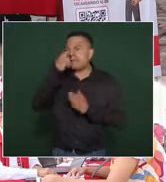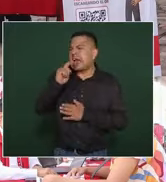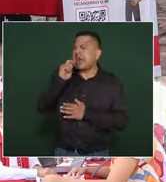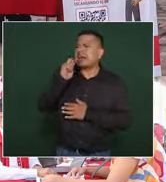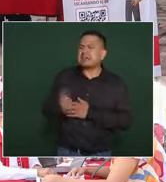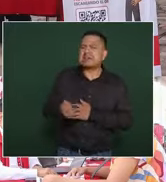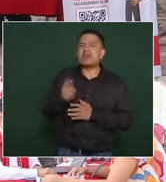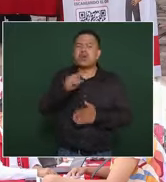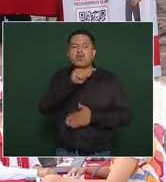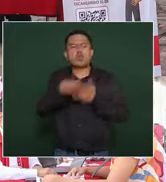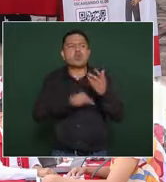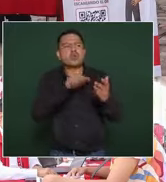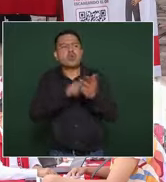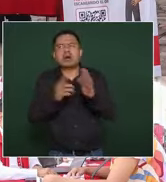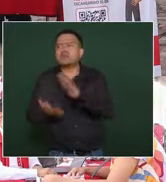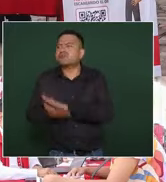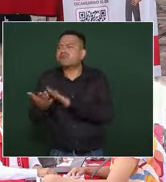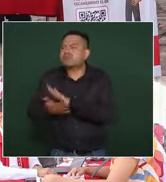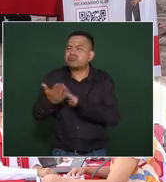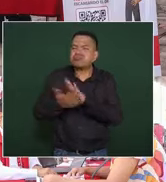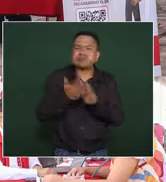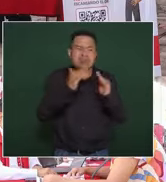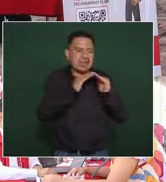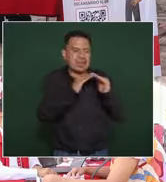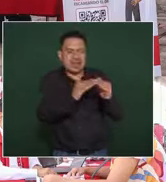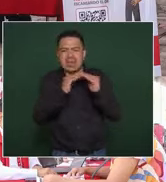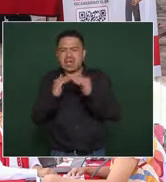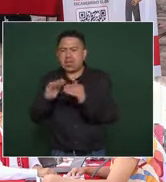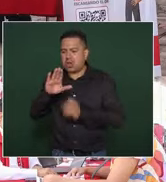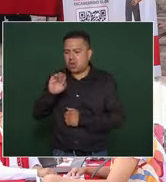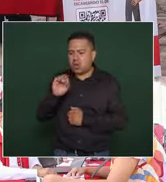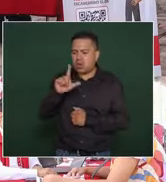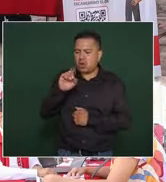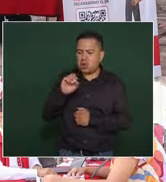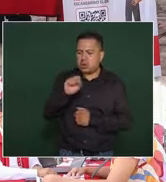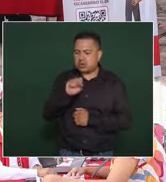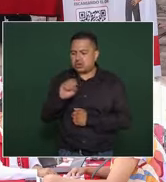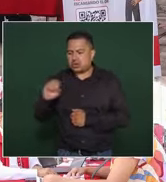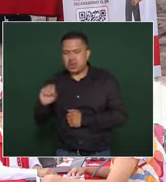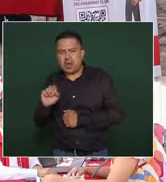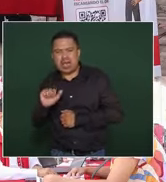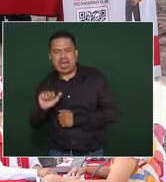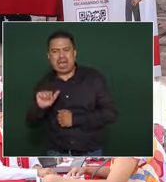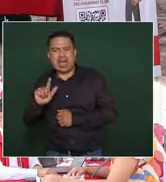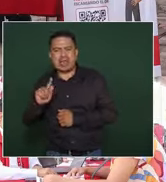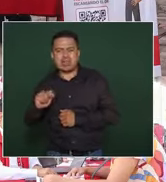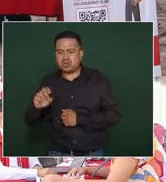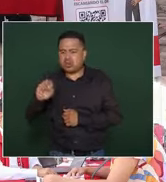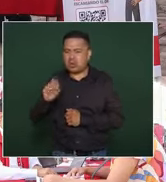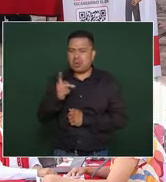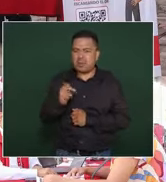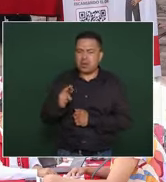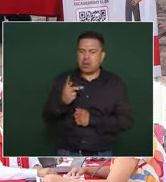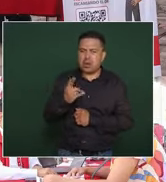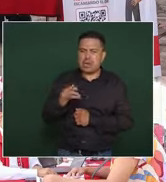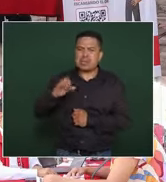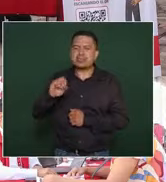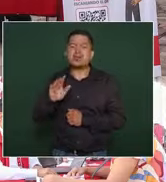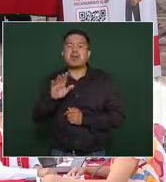rehabilitación de espacios comunes de la unidad habitacional El Coloso y Alto Progreso en materia del Infonavit. Foviste